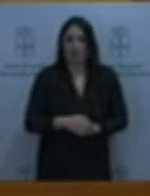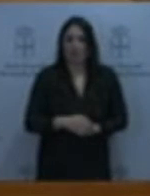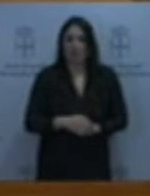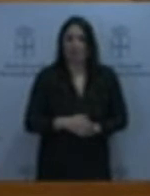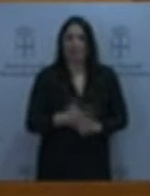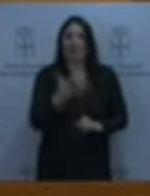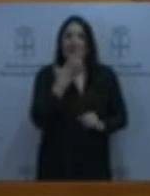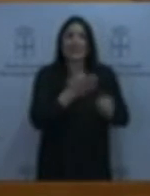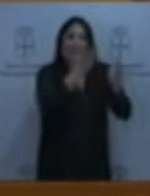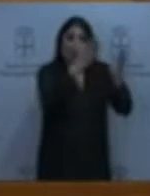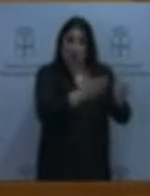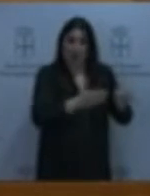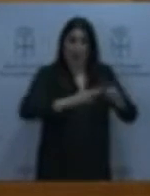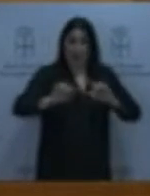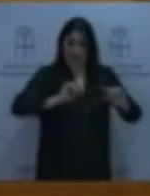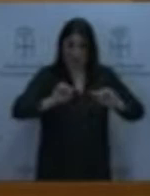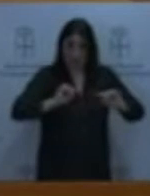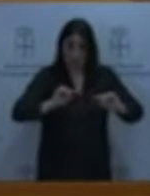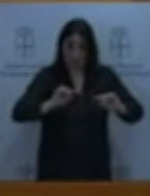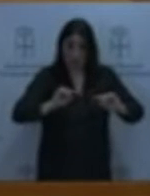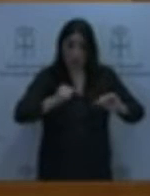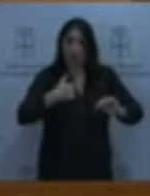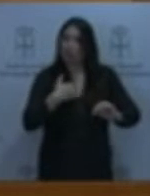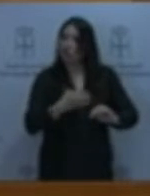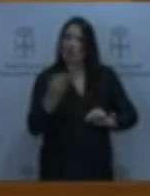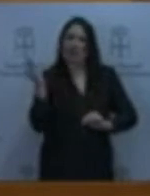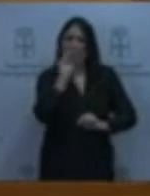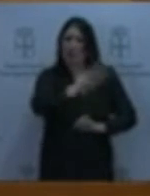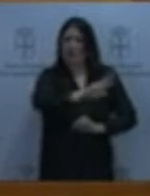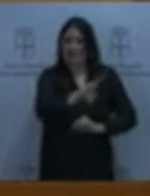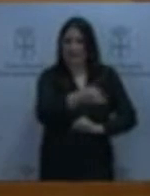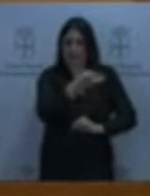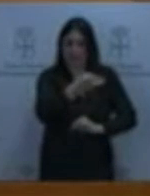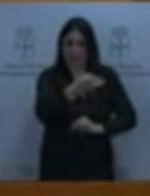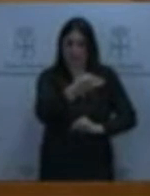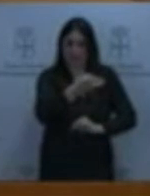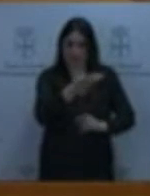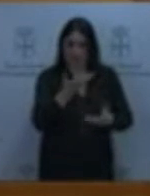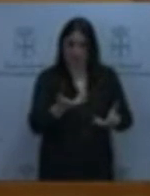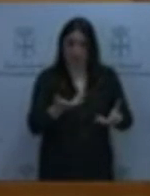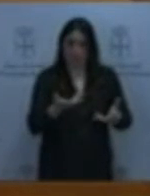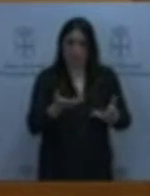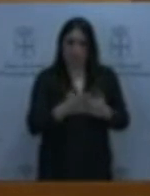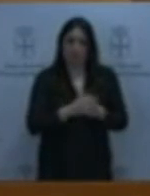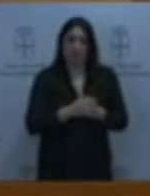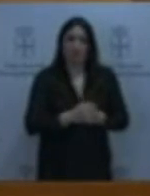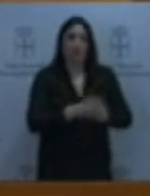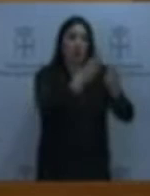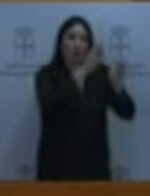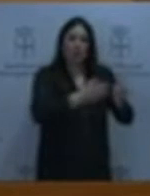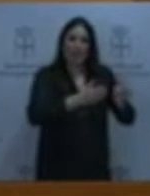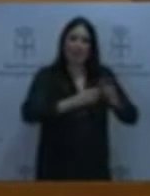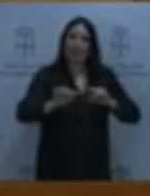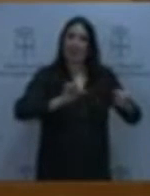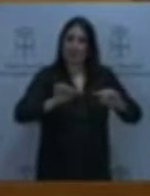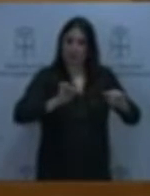Si fue usted quien tomó esta decisión, yo le tengo que hacer varias preguntas. ¿Cómo es posible que usted tome ese tipo de decisión e